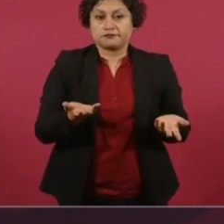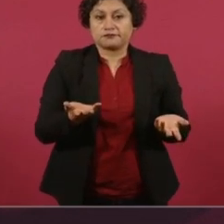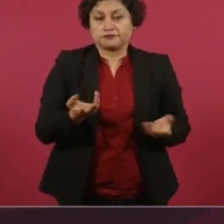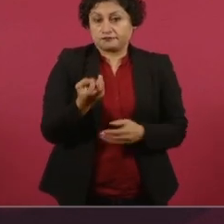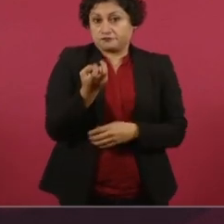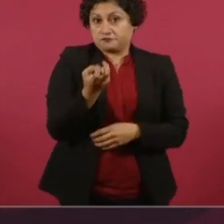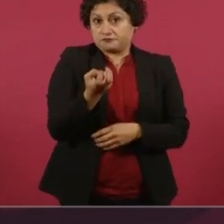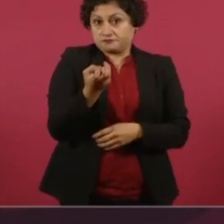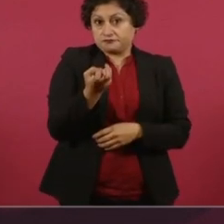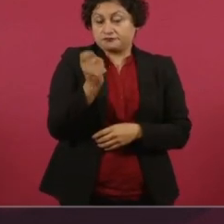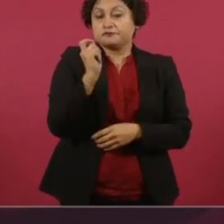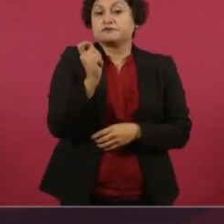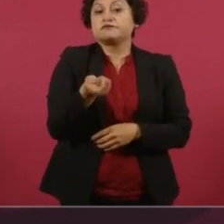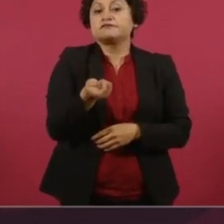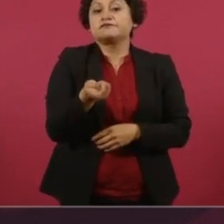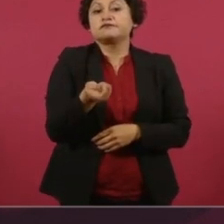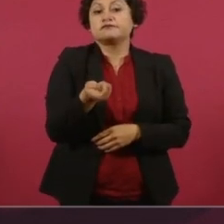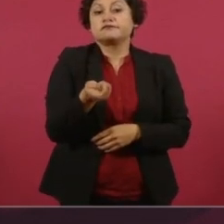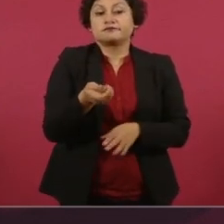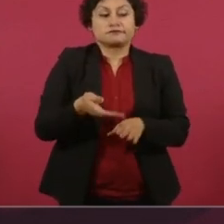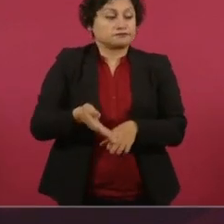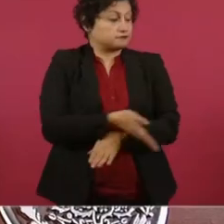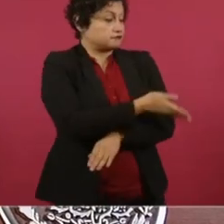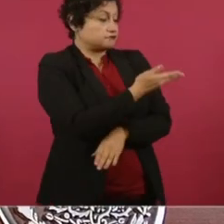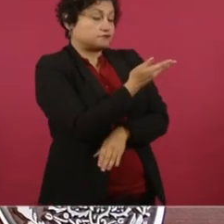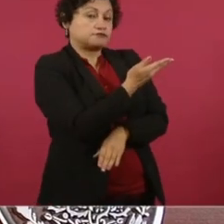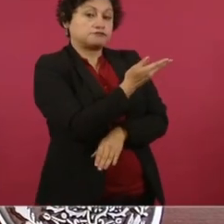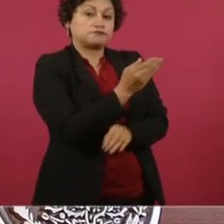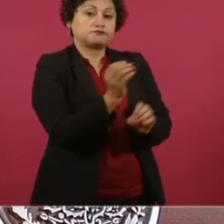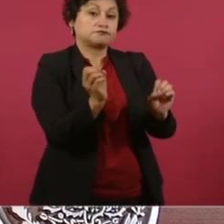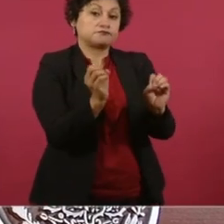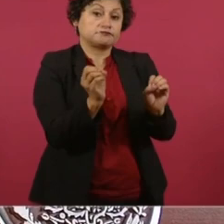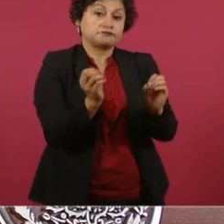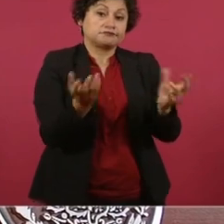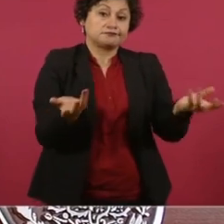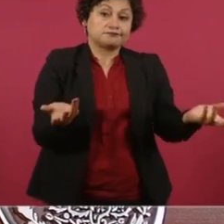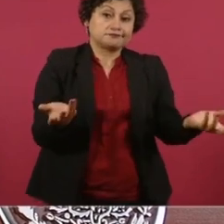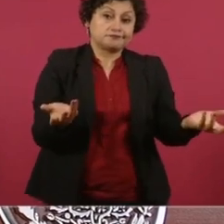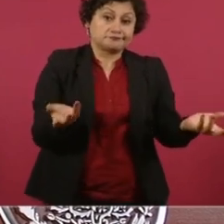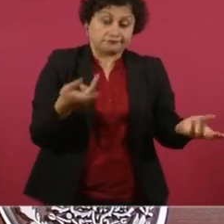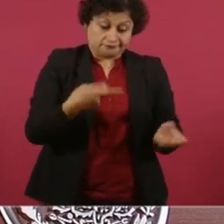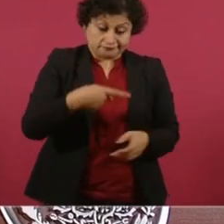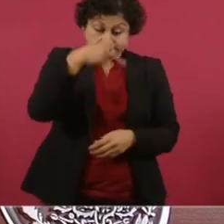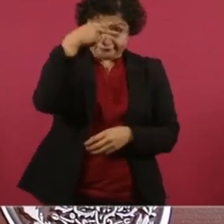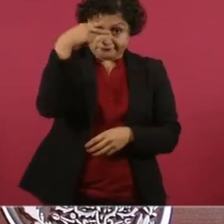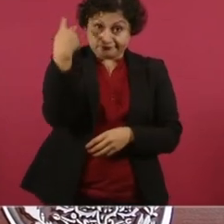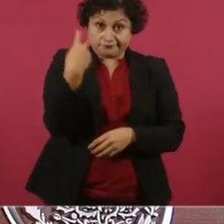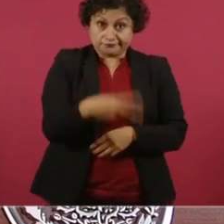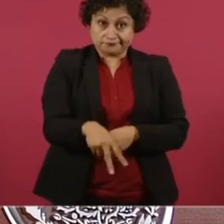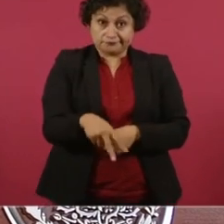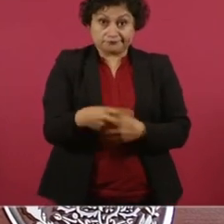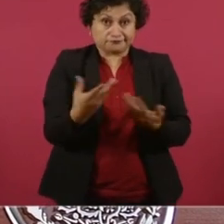pues, no lo hemos vivido en nuestro país. Estamos apenas